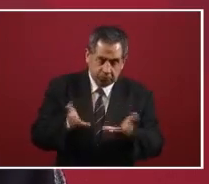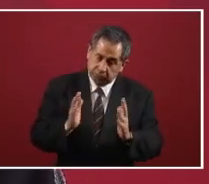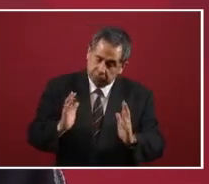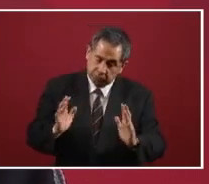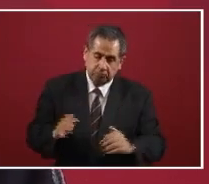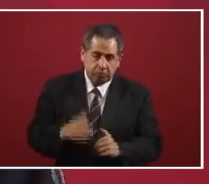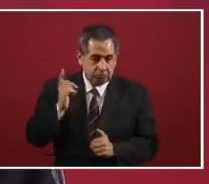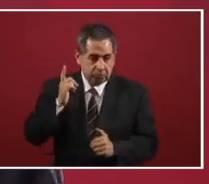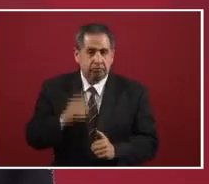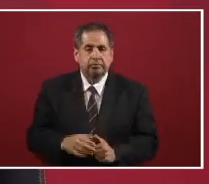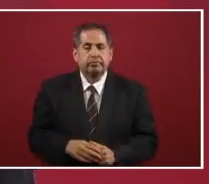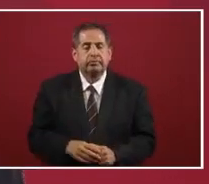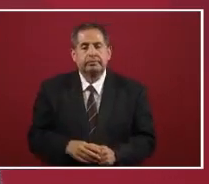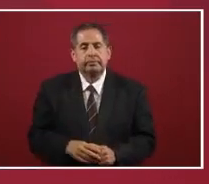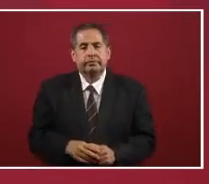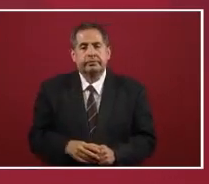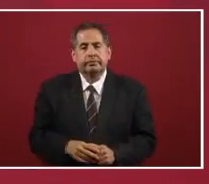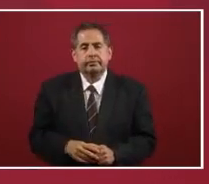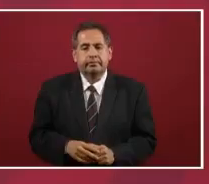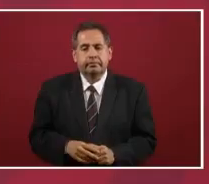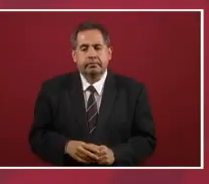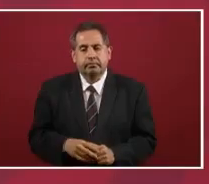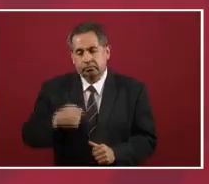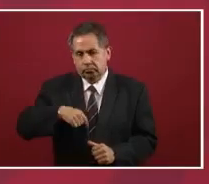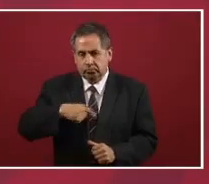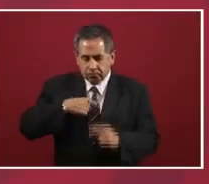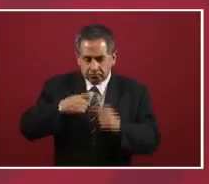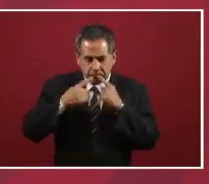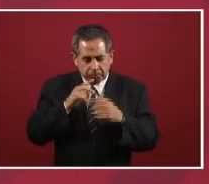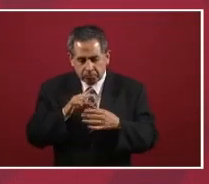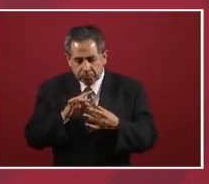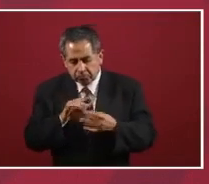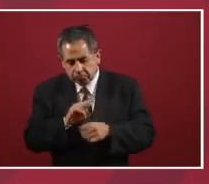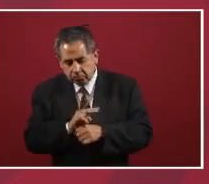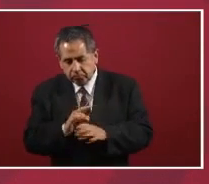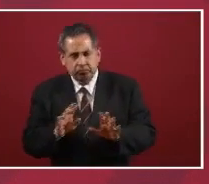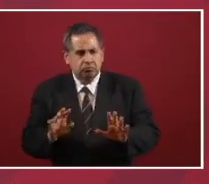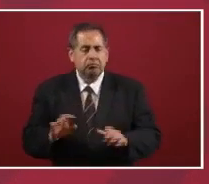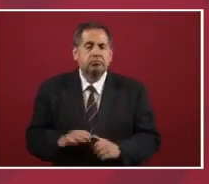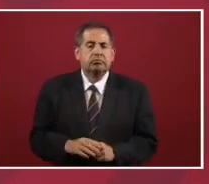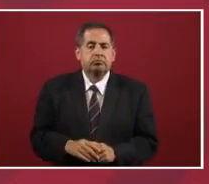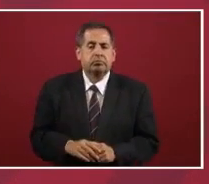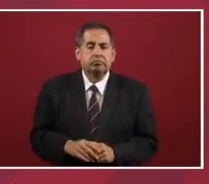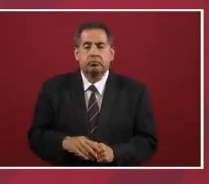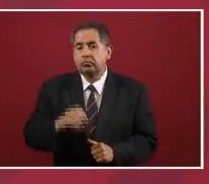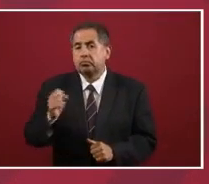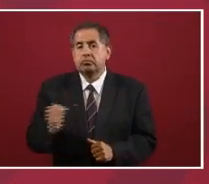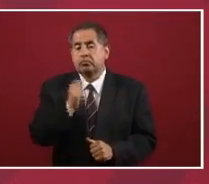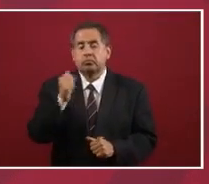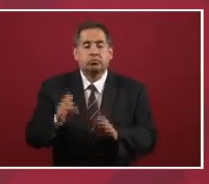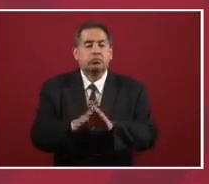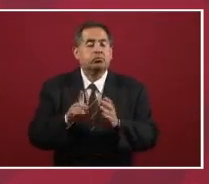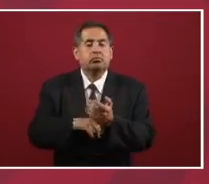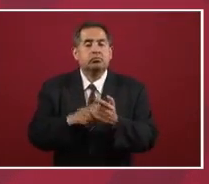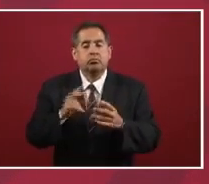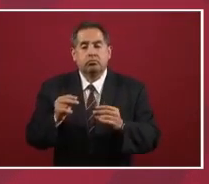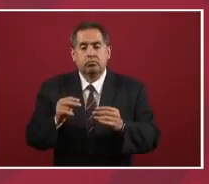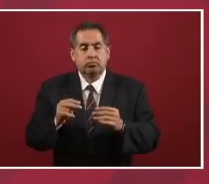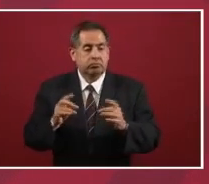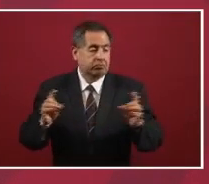Hemos estado pendientes. afortunadamente no